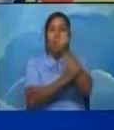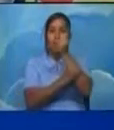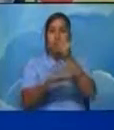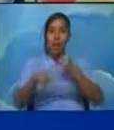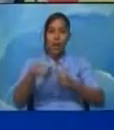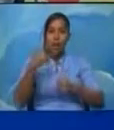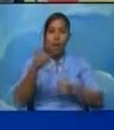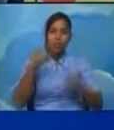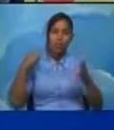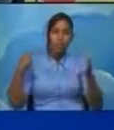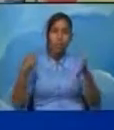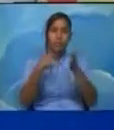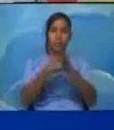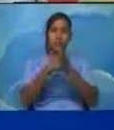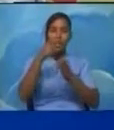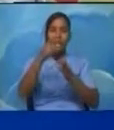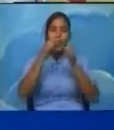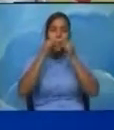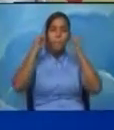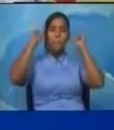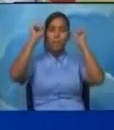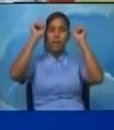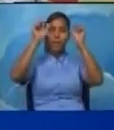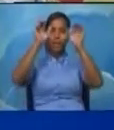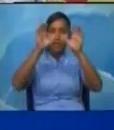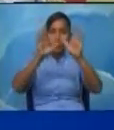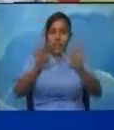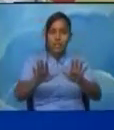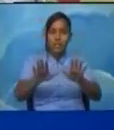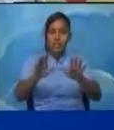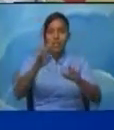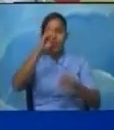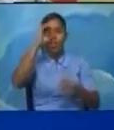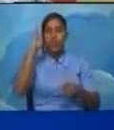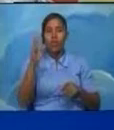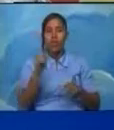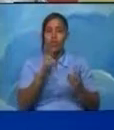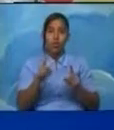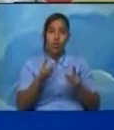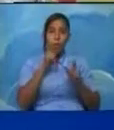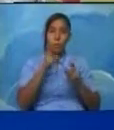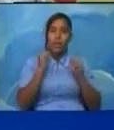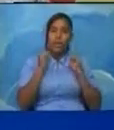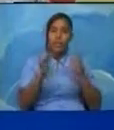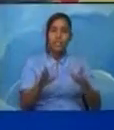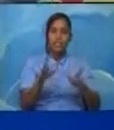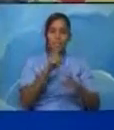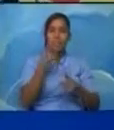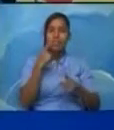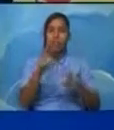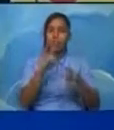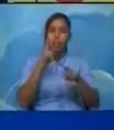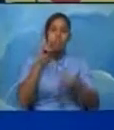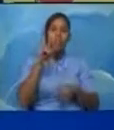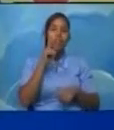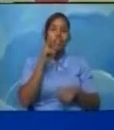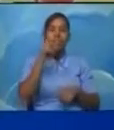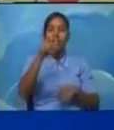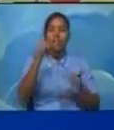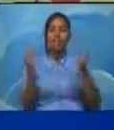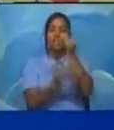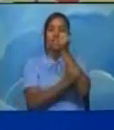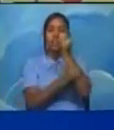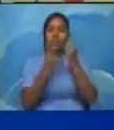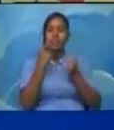cuando se llevaba un porrazo, en lugar de maldecir y blasfemar, Abraham